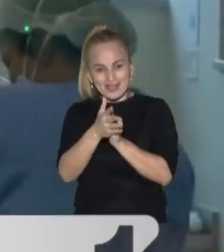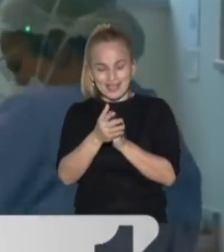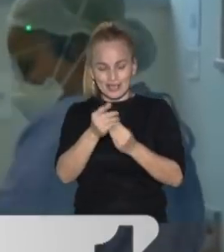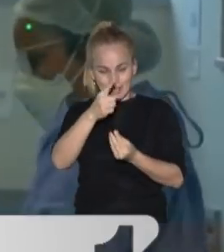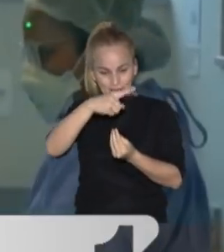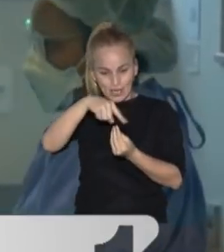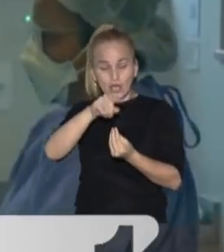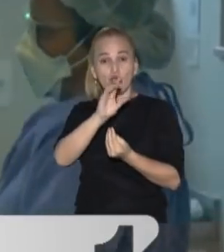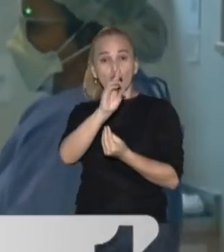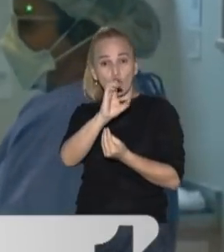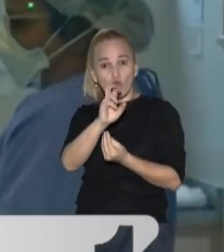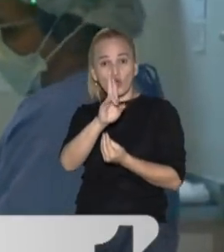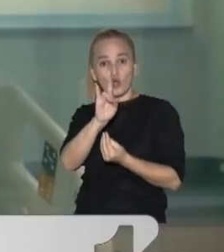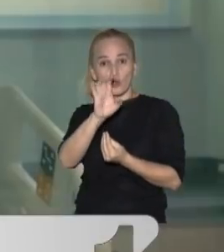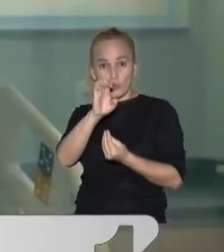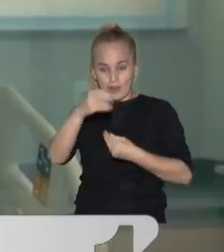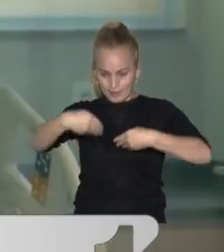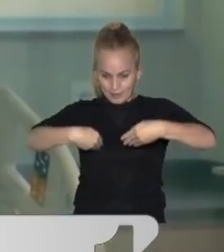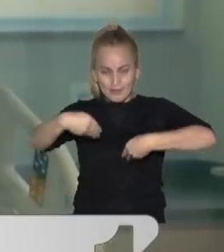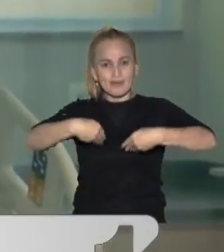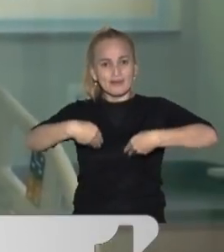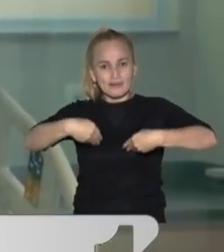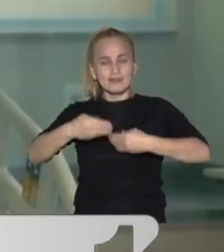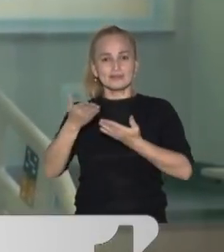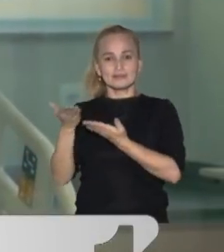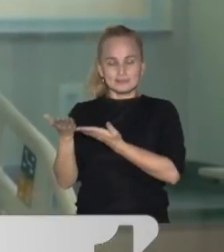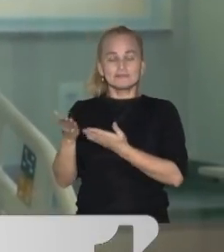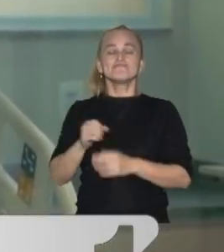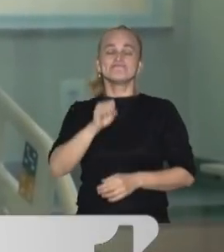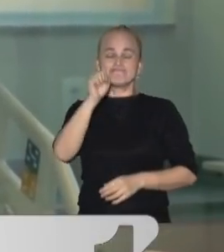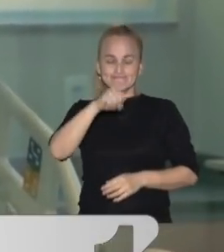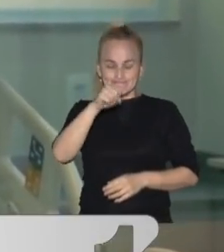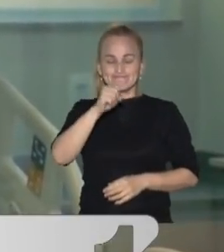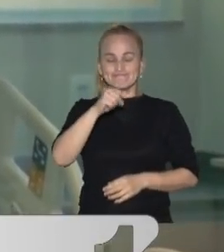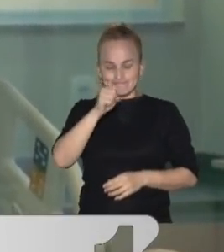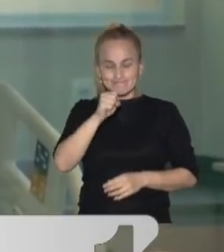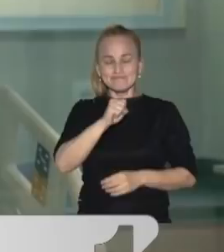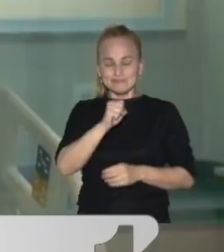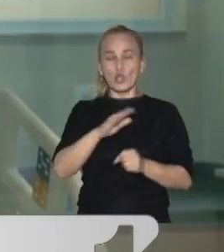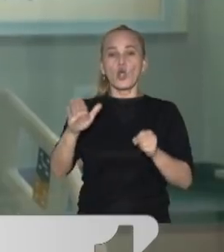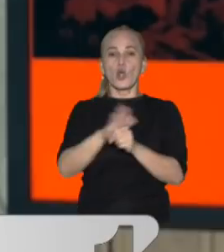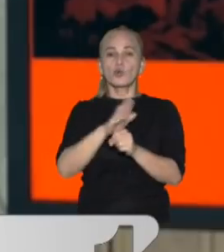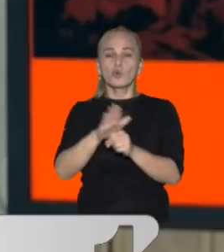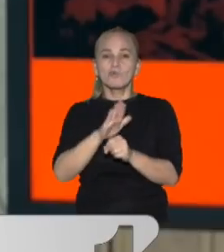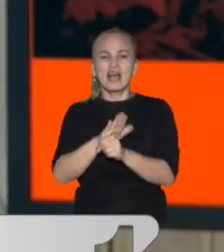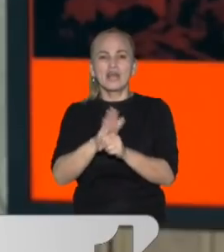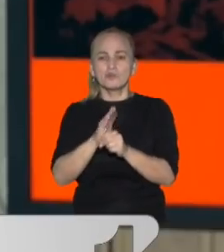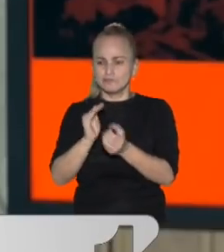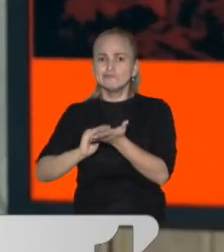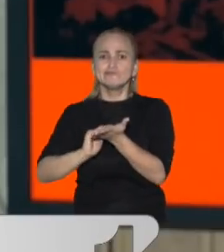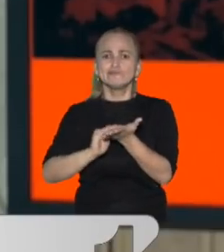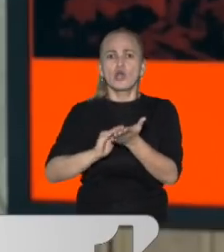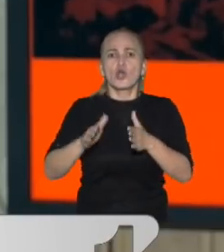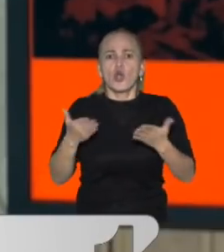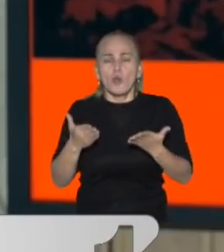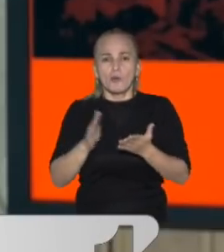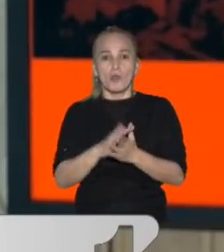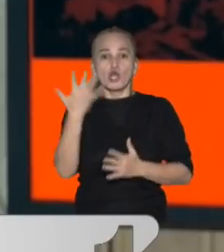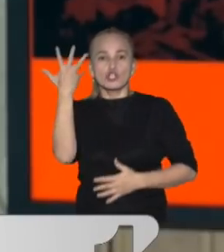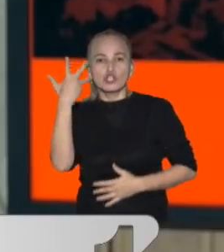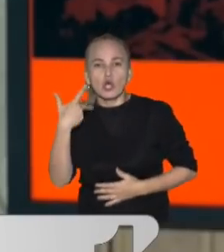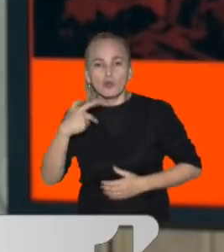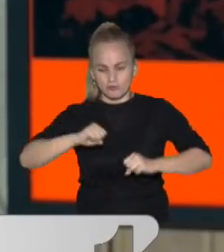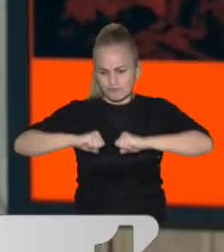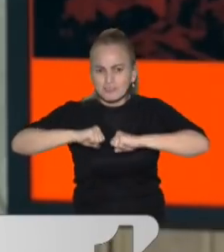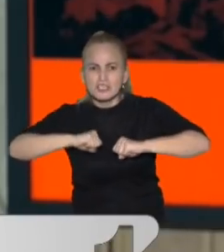recibía 300 solicitudes de pacientes críticos. Si hay congestión hospitalaria, ¿cómo lo vamos a negar? Pero estamos todos los días y